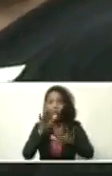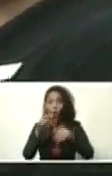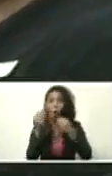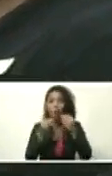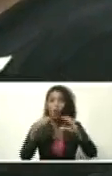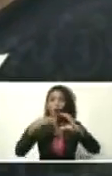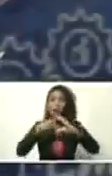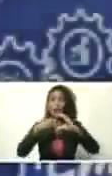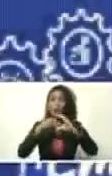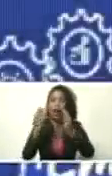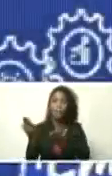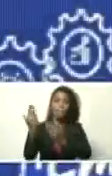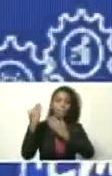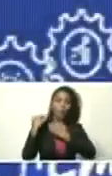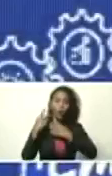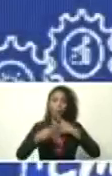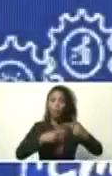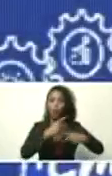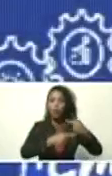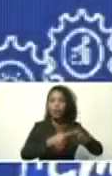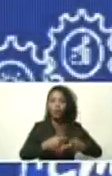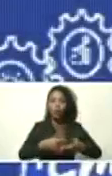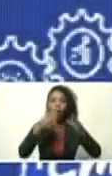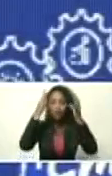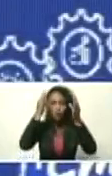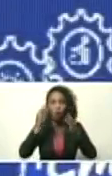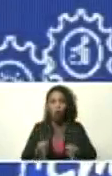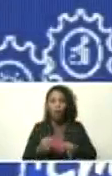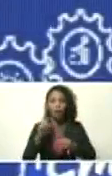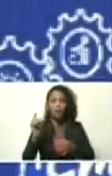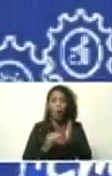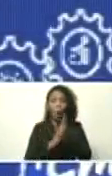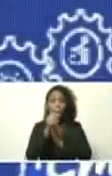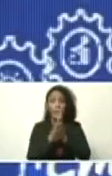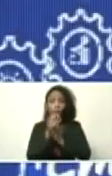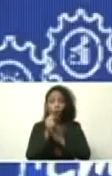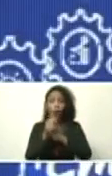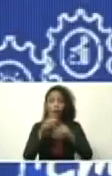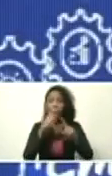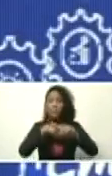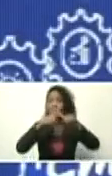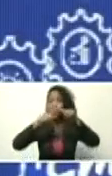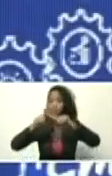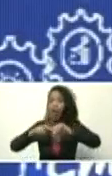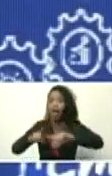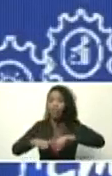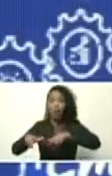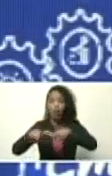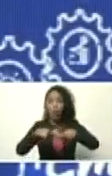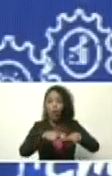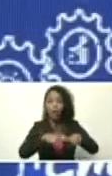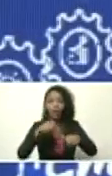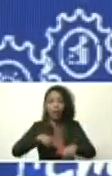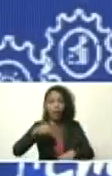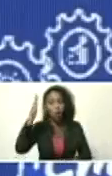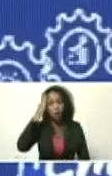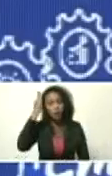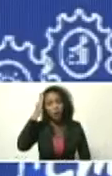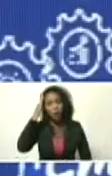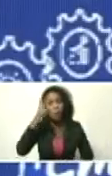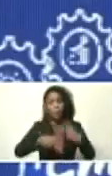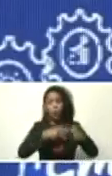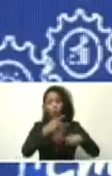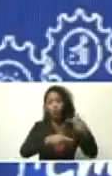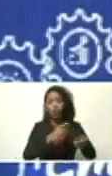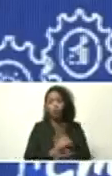ha venido apoyando los procesos de formación a los emprendedores en distintos sectores de los saberes y de la